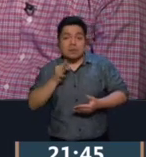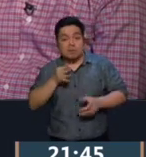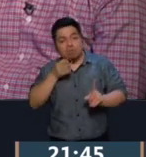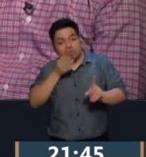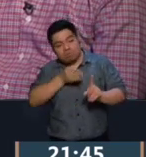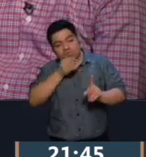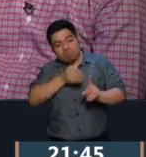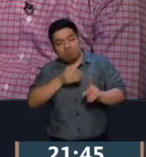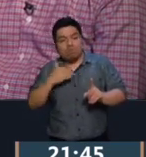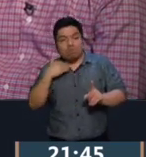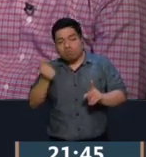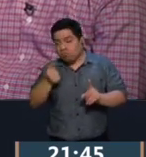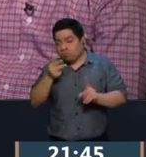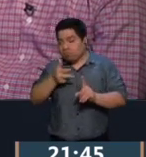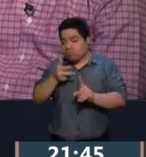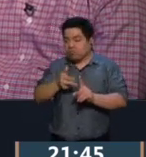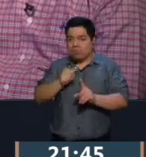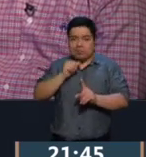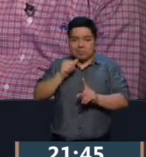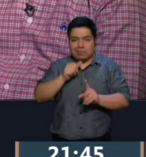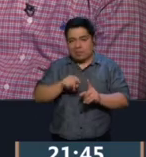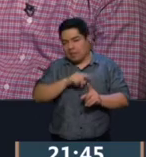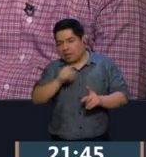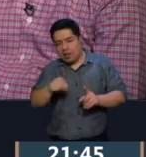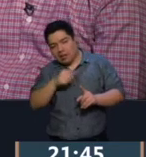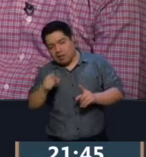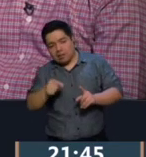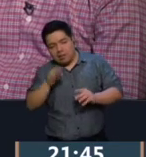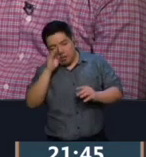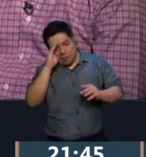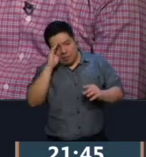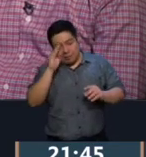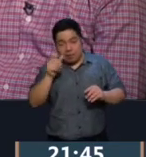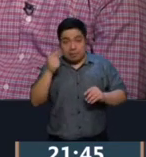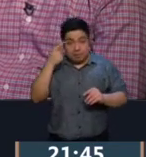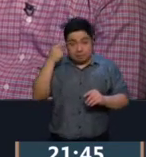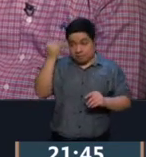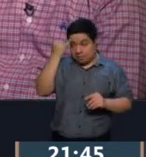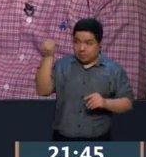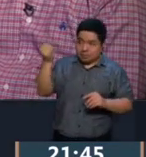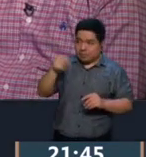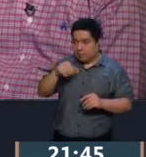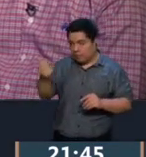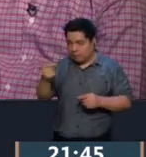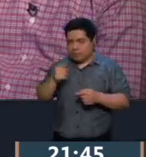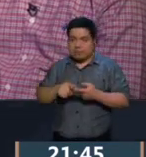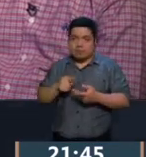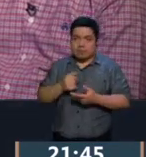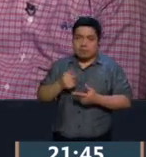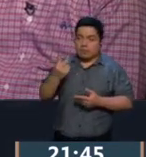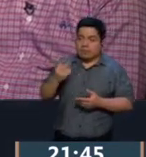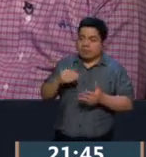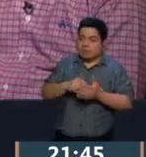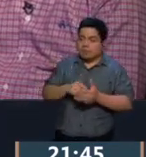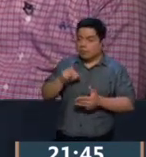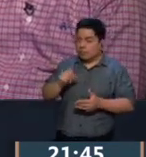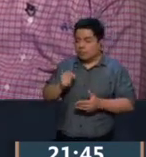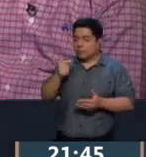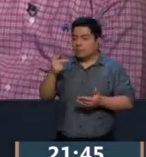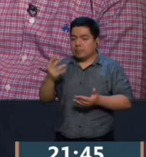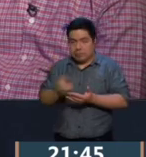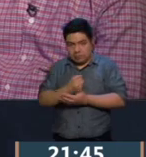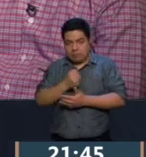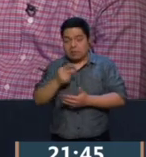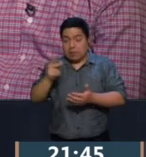dedicó a perseguir delincuentes, sino más bien a perseguir a quienes pensamos diferente y a quienes les ganamos la ciudad en el 21 y se las